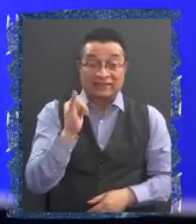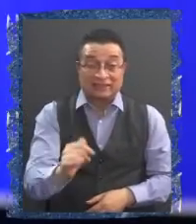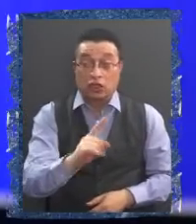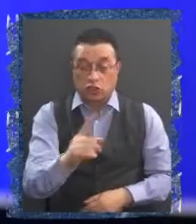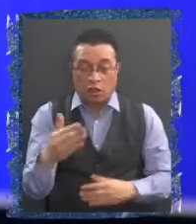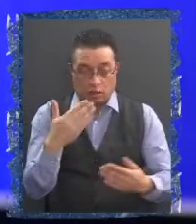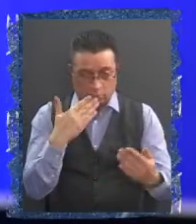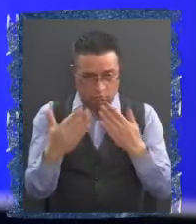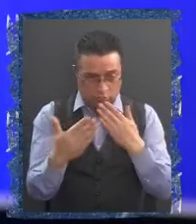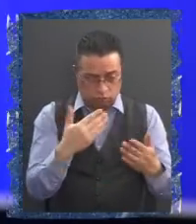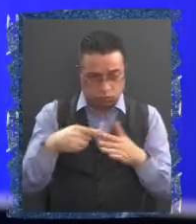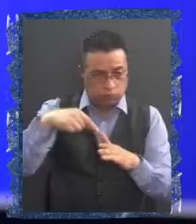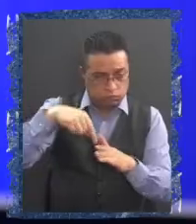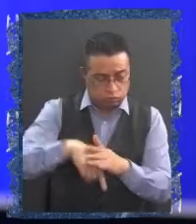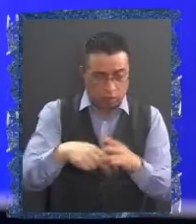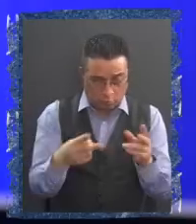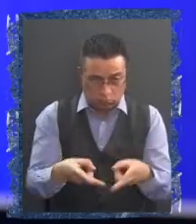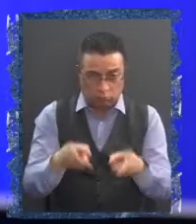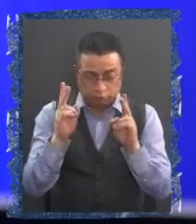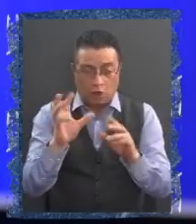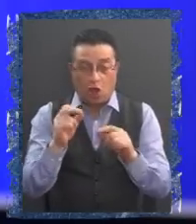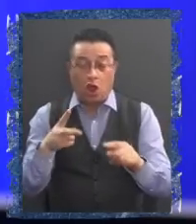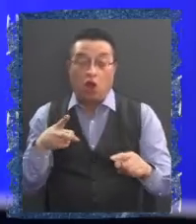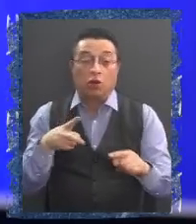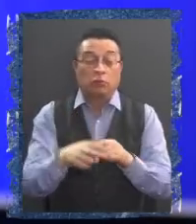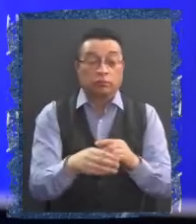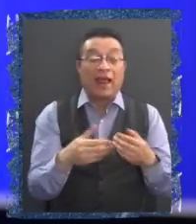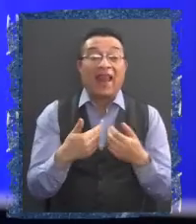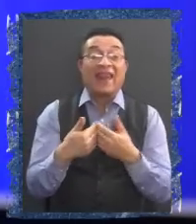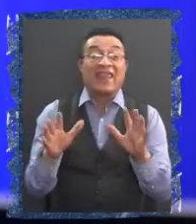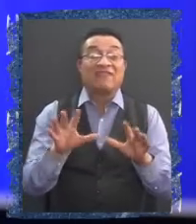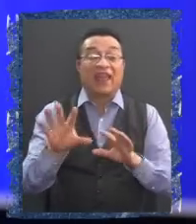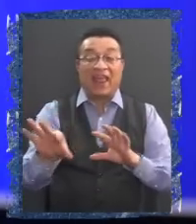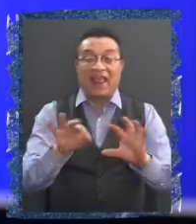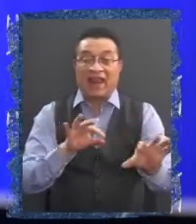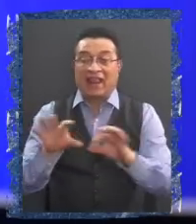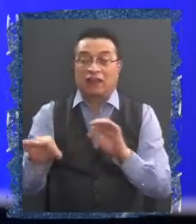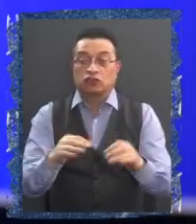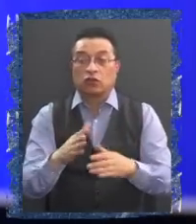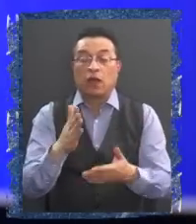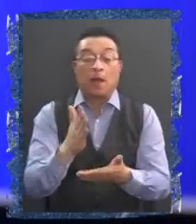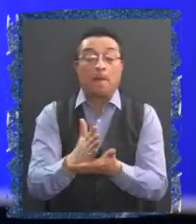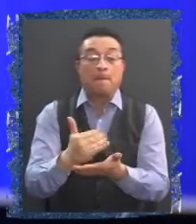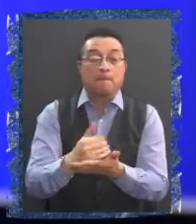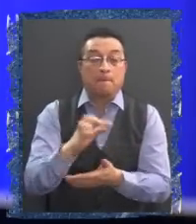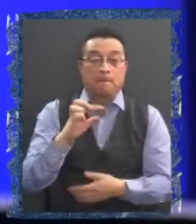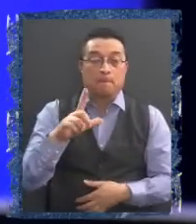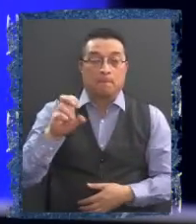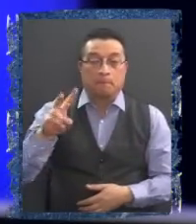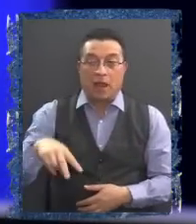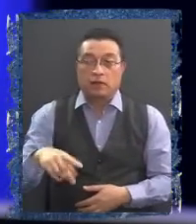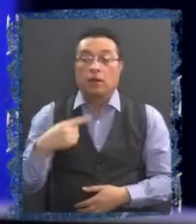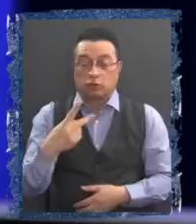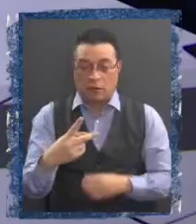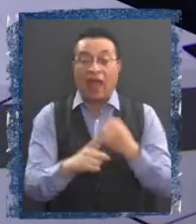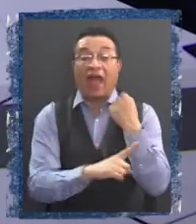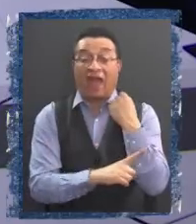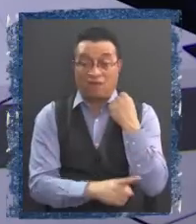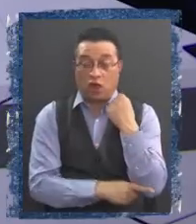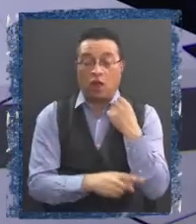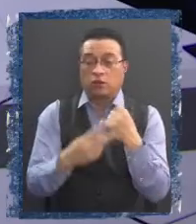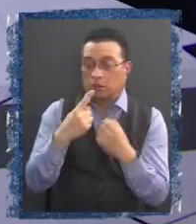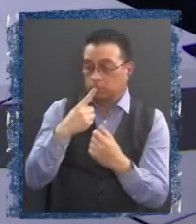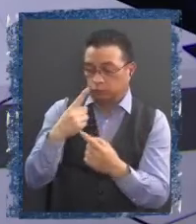si se va a permitir o se va a terminar la libre elección de los planes. Pero quiero ir con nuestros abogados constitucionalistas